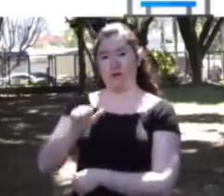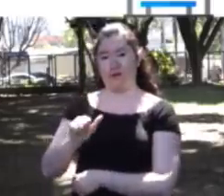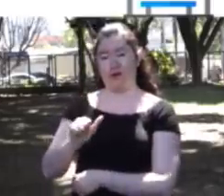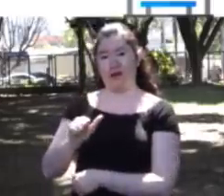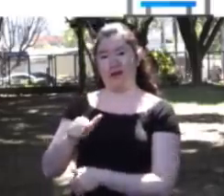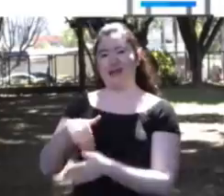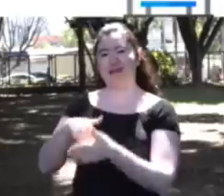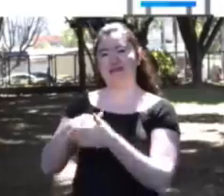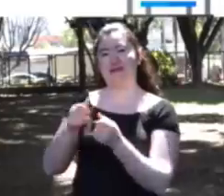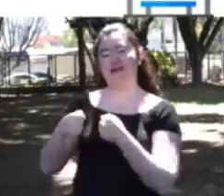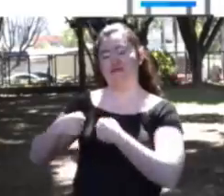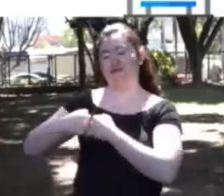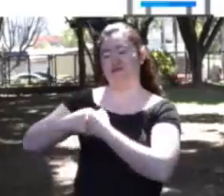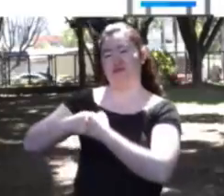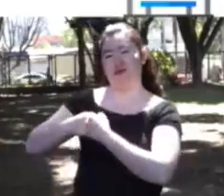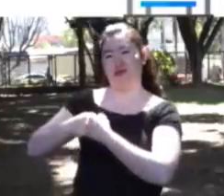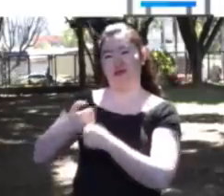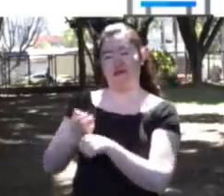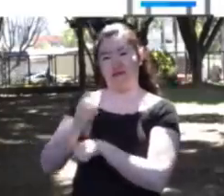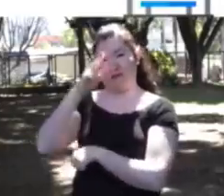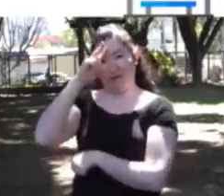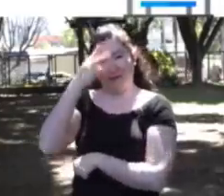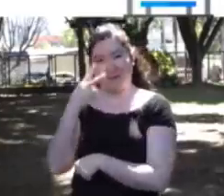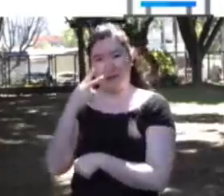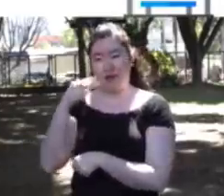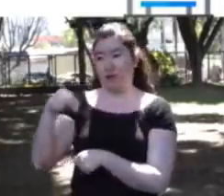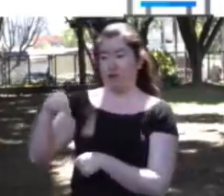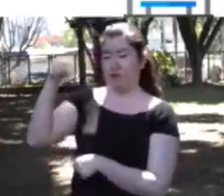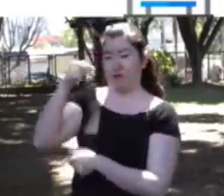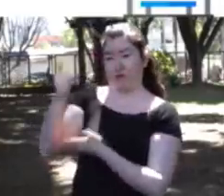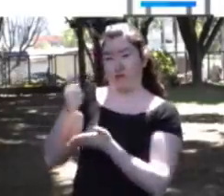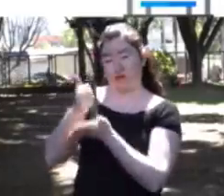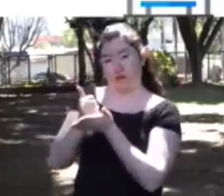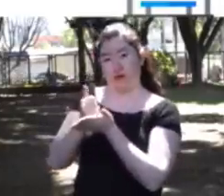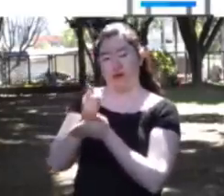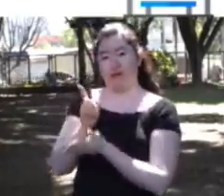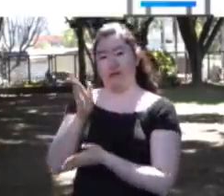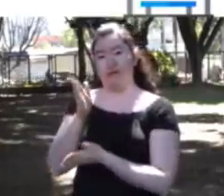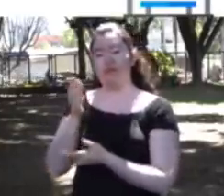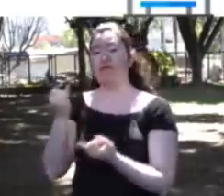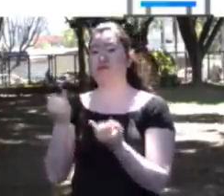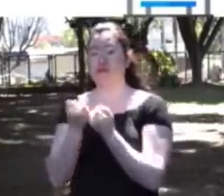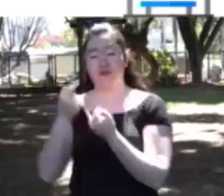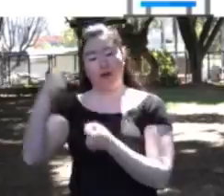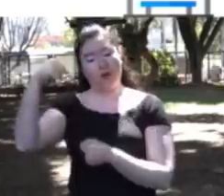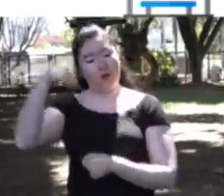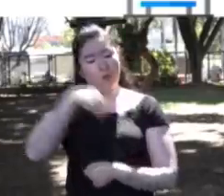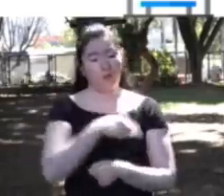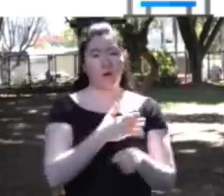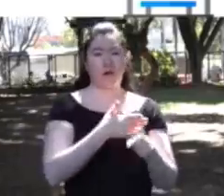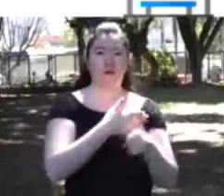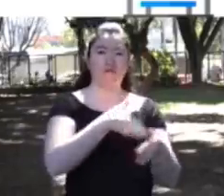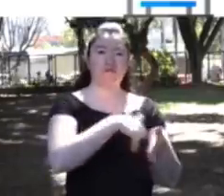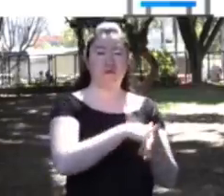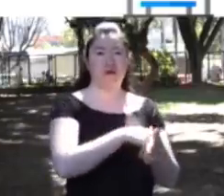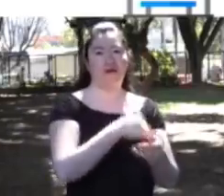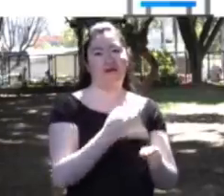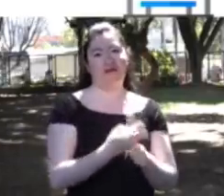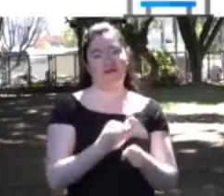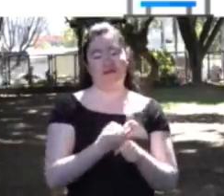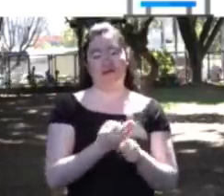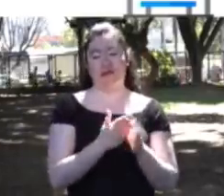línea 3 hacia el norte de la ciudad, hacia el norponiente y bajando a Etiopía. Con esta